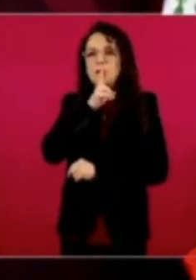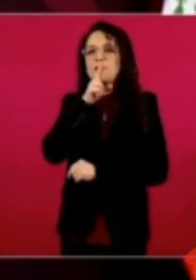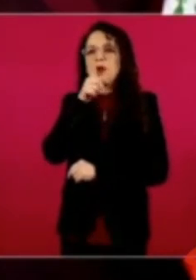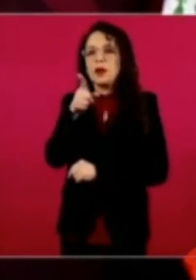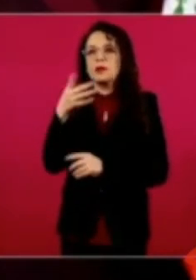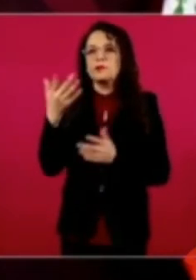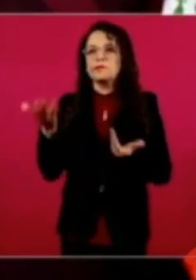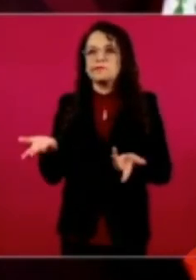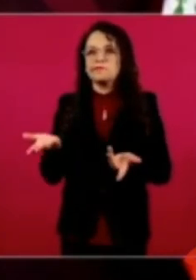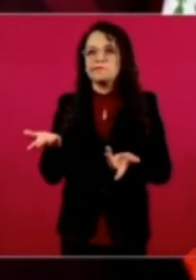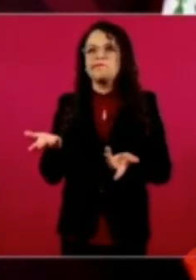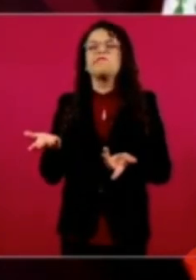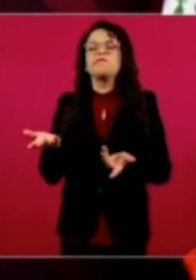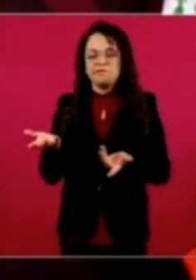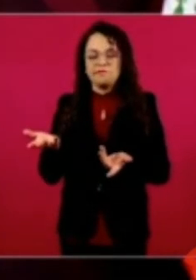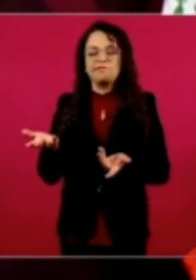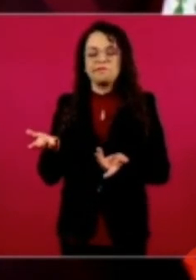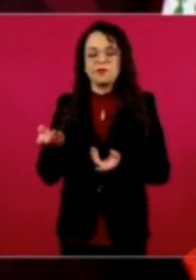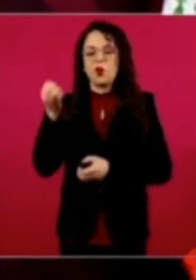un juez